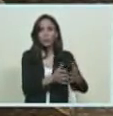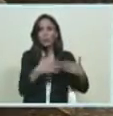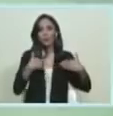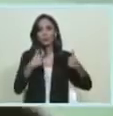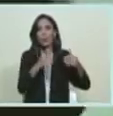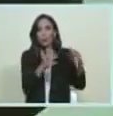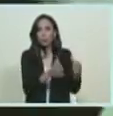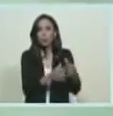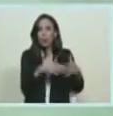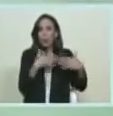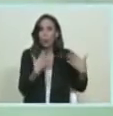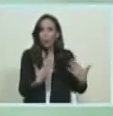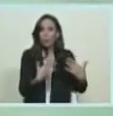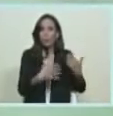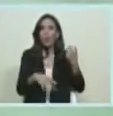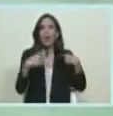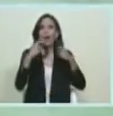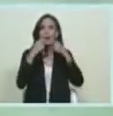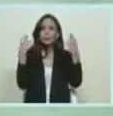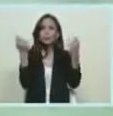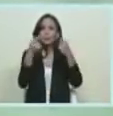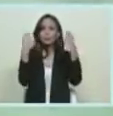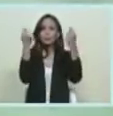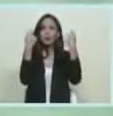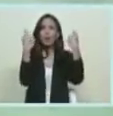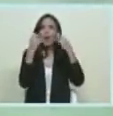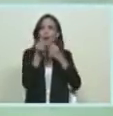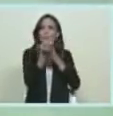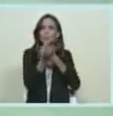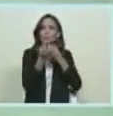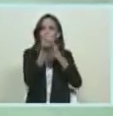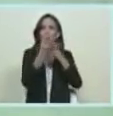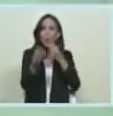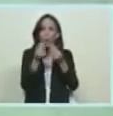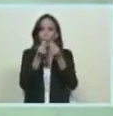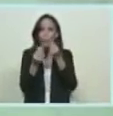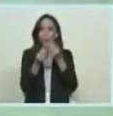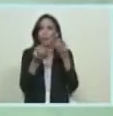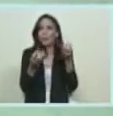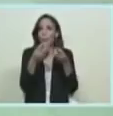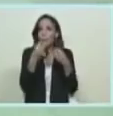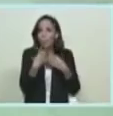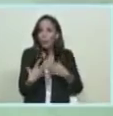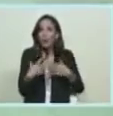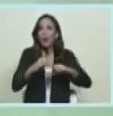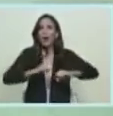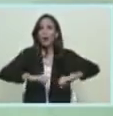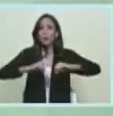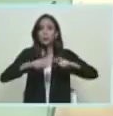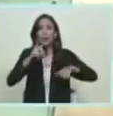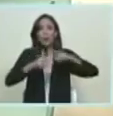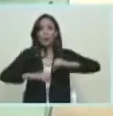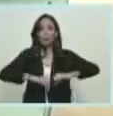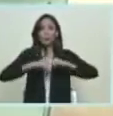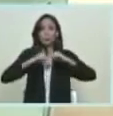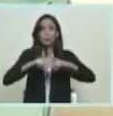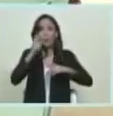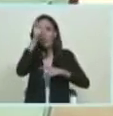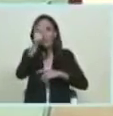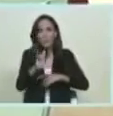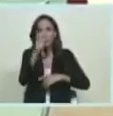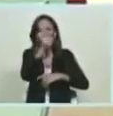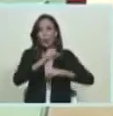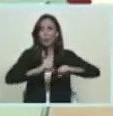salud joven está la promoción a través de charlas nutricionales por el buen comer, contra la obesidad y el sedentarismo. Aquí también se suma